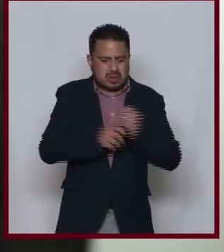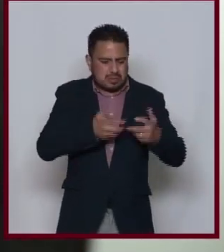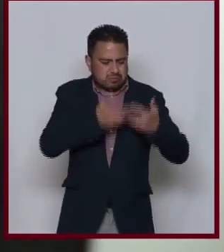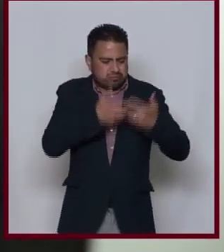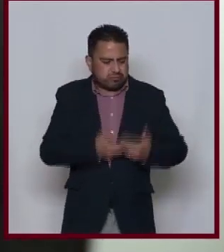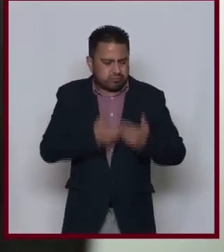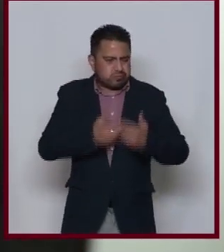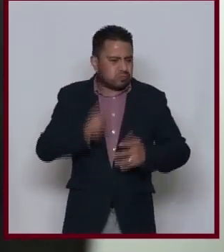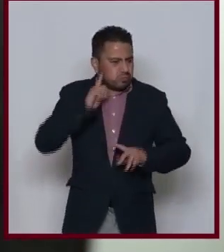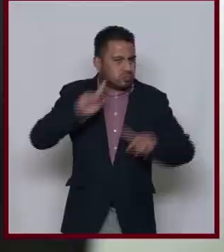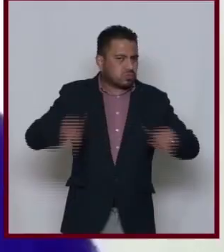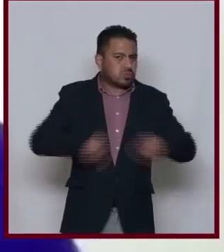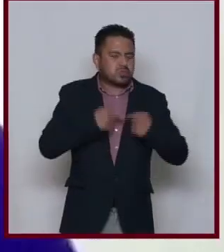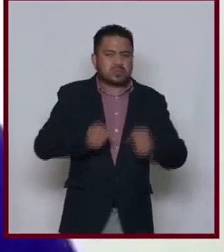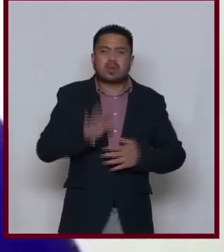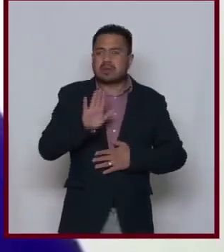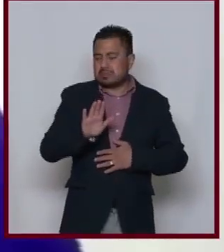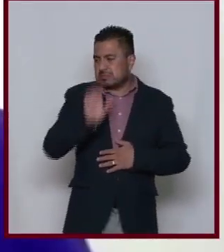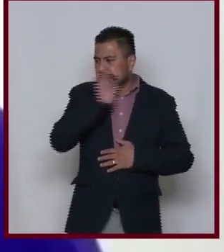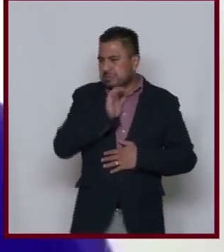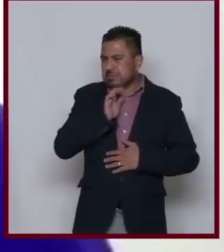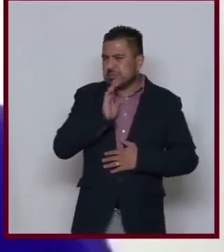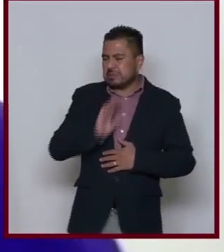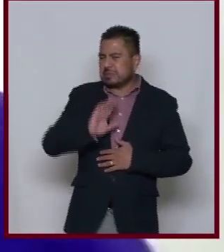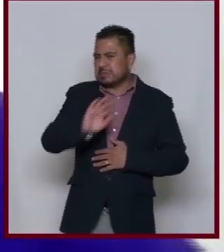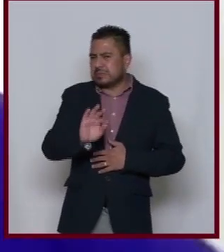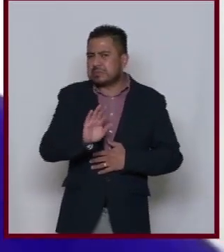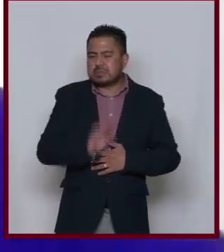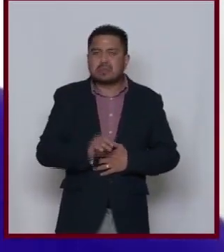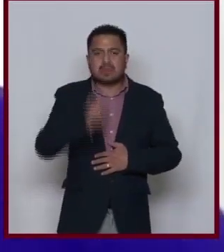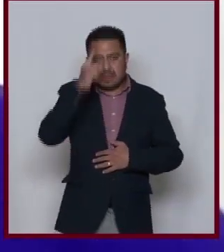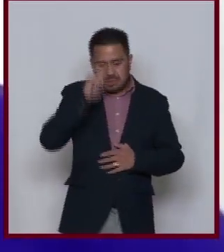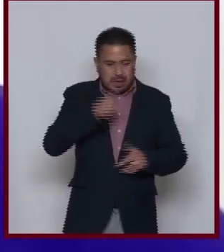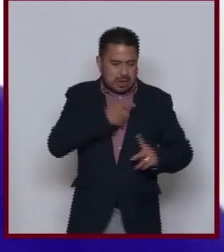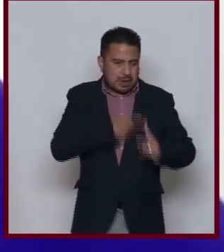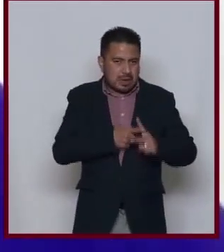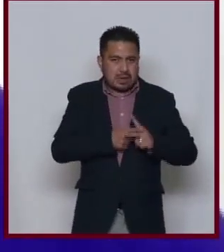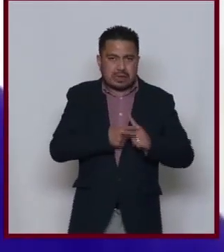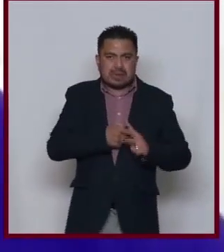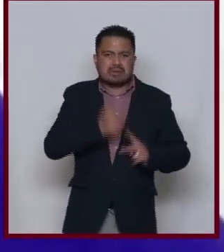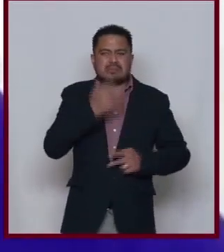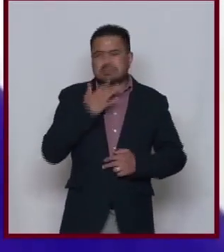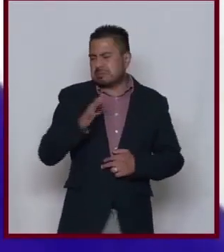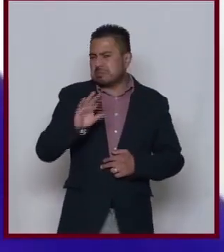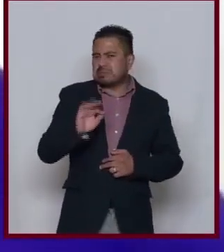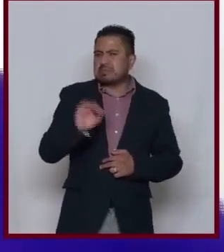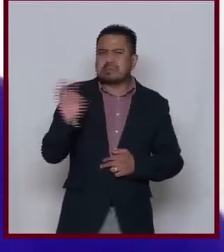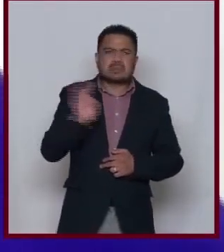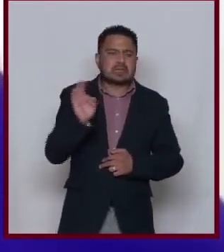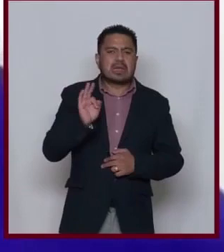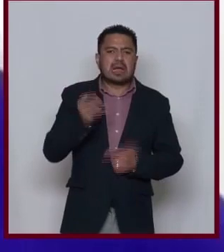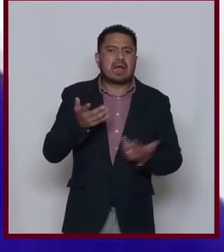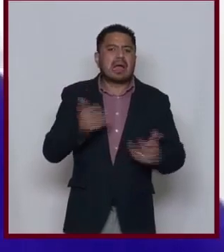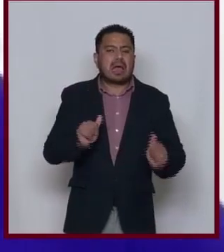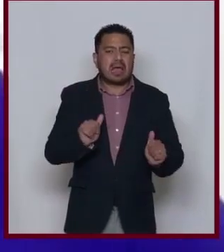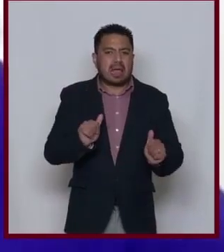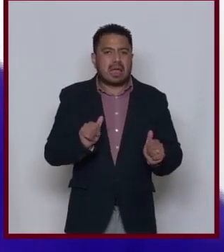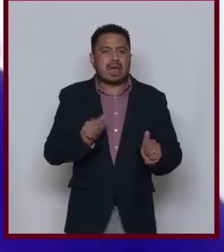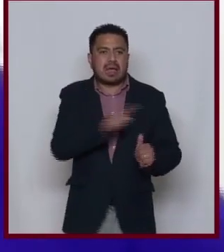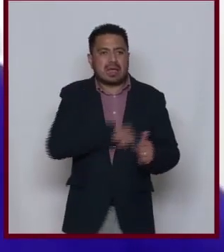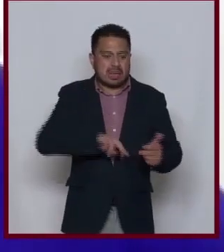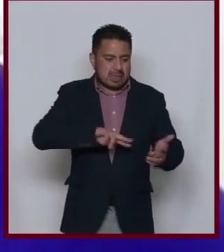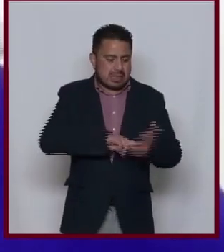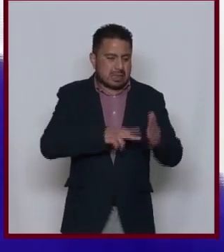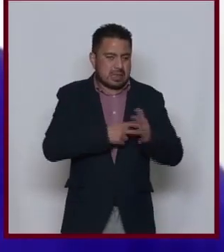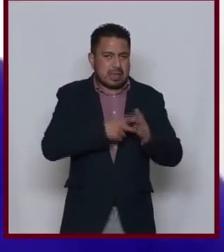música? Curiosamente es sencillo. Para las matemáticas es sencillo, quizás para ya lo